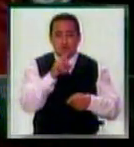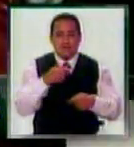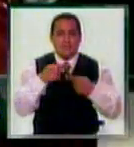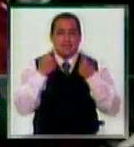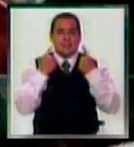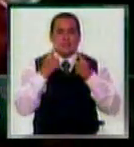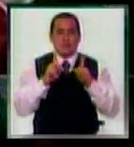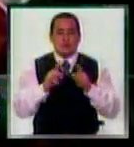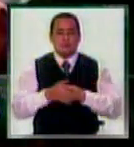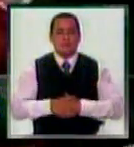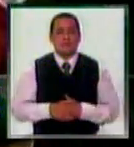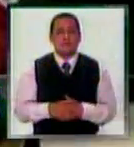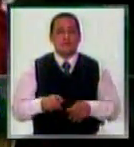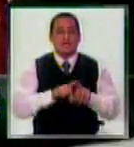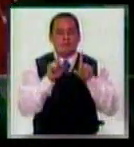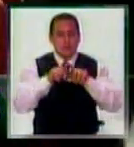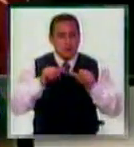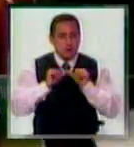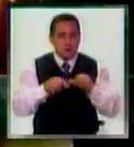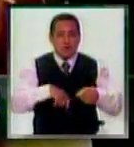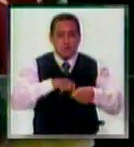sonrían tampoco.